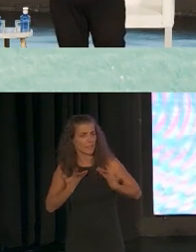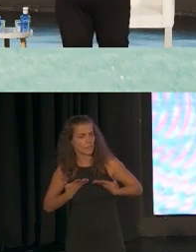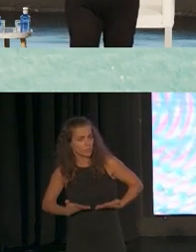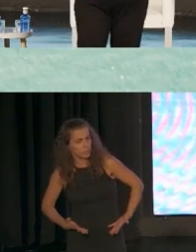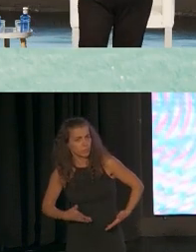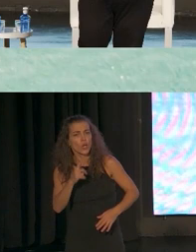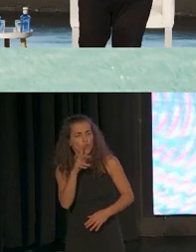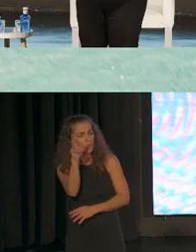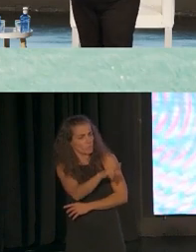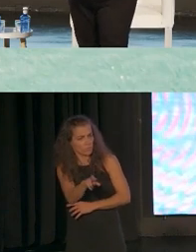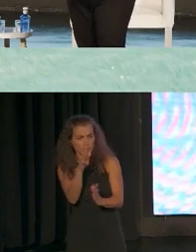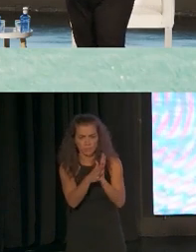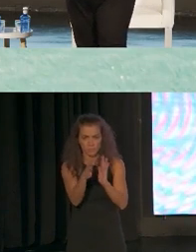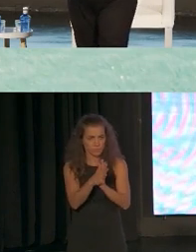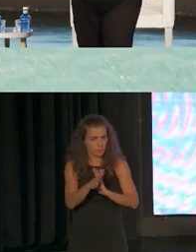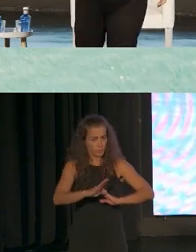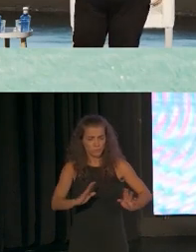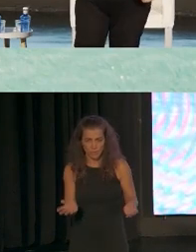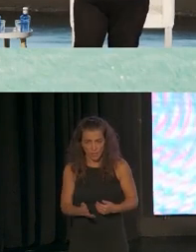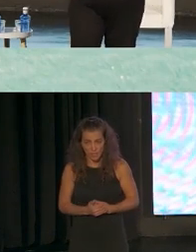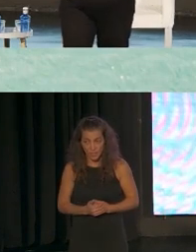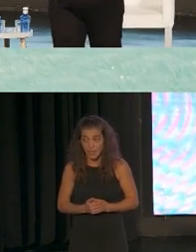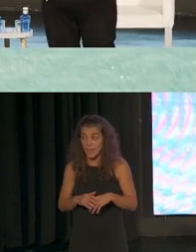te lo vuelvo a explicar